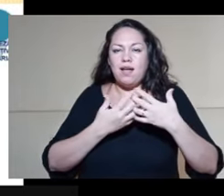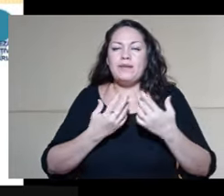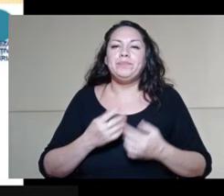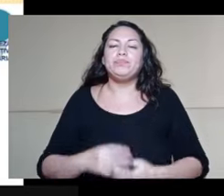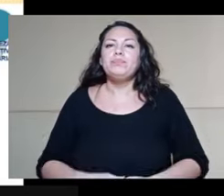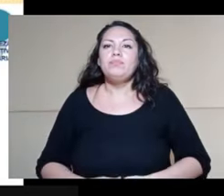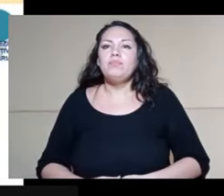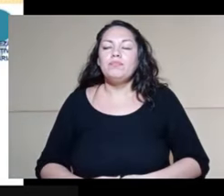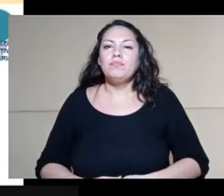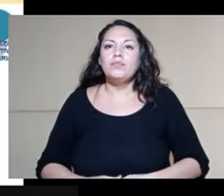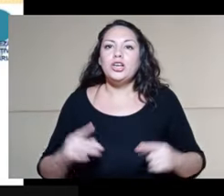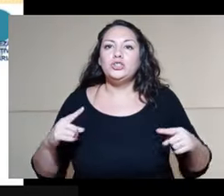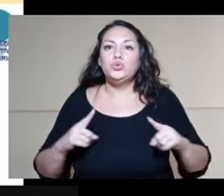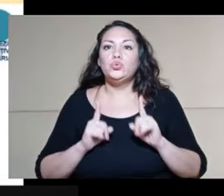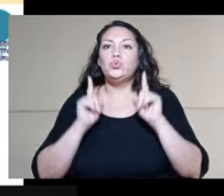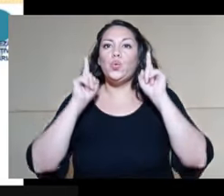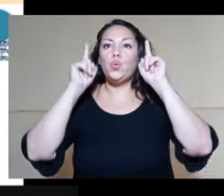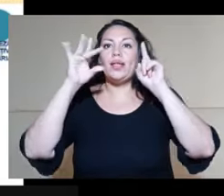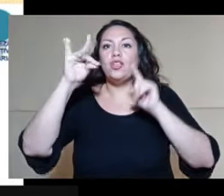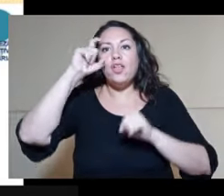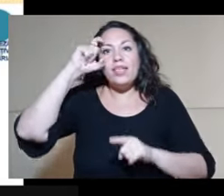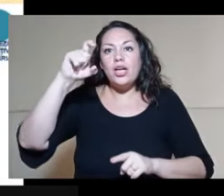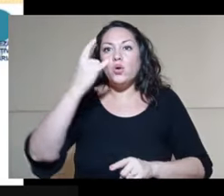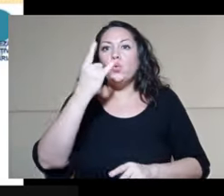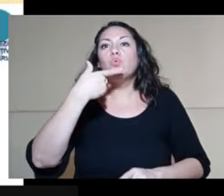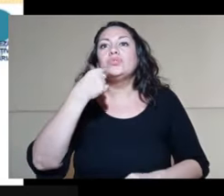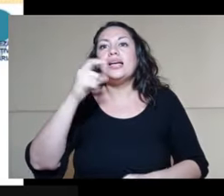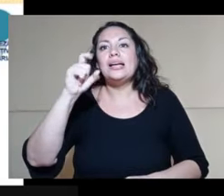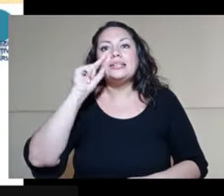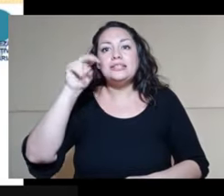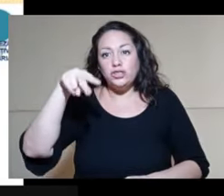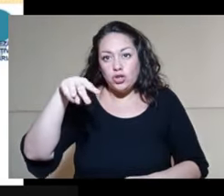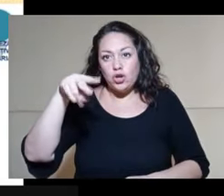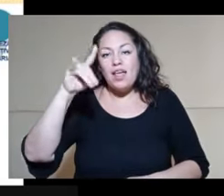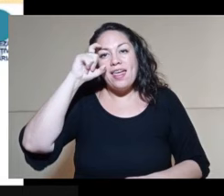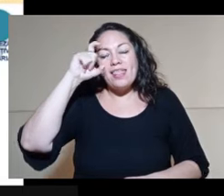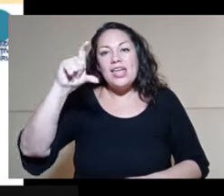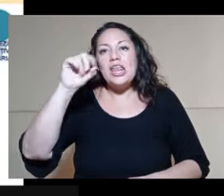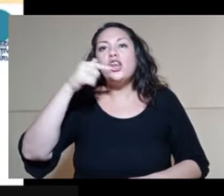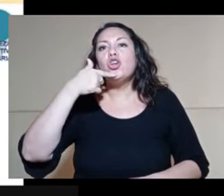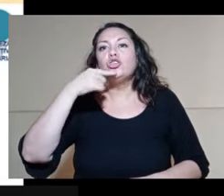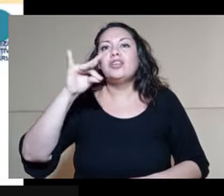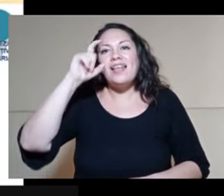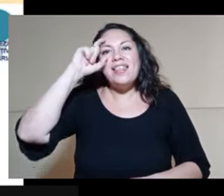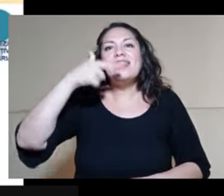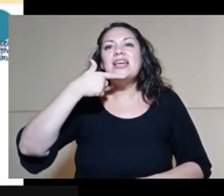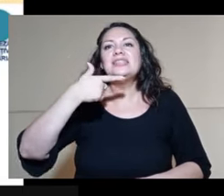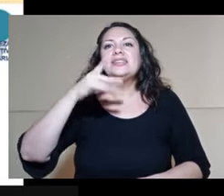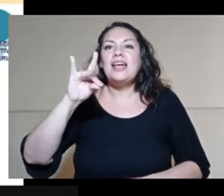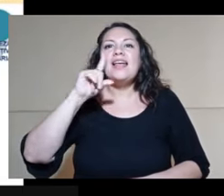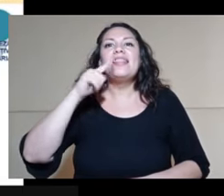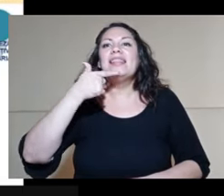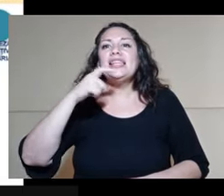se cruzaba bajando, la sensitiva se cruza subiendo. Esto se llama decusación de los lemniscos, así lo van a leer, en la zona